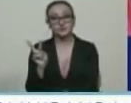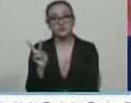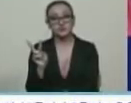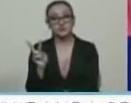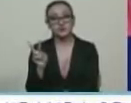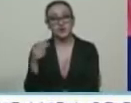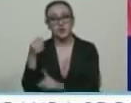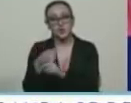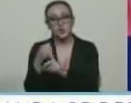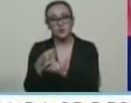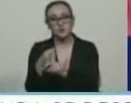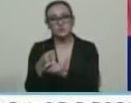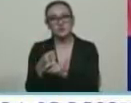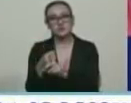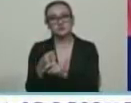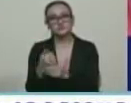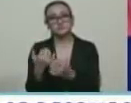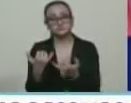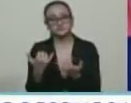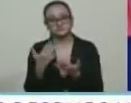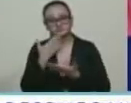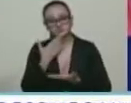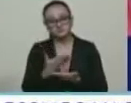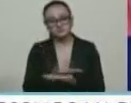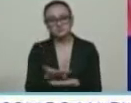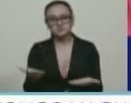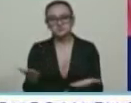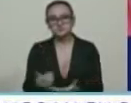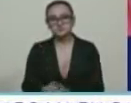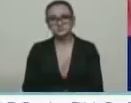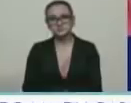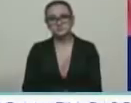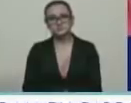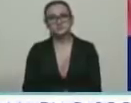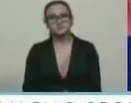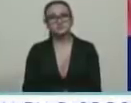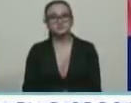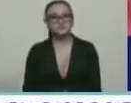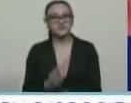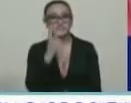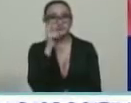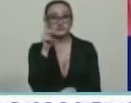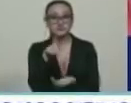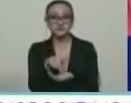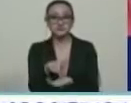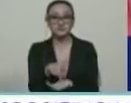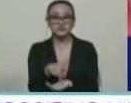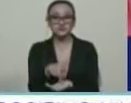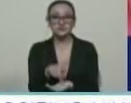nuestra lucha contra FETÖ, una vez más les quiero agradecer. En esta visita nuestra,